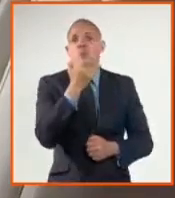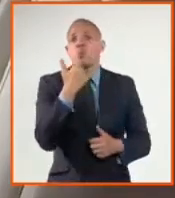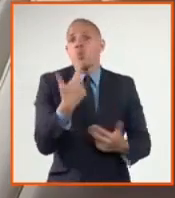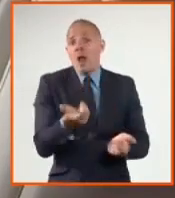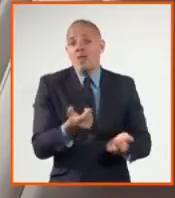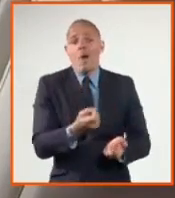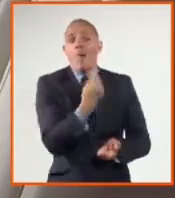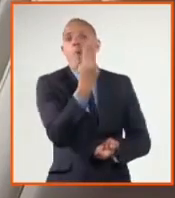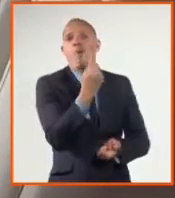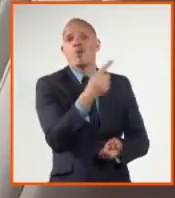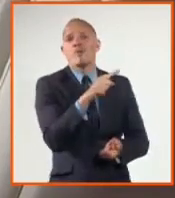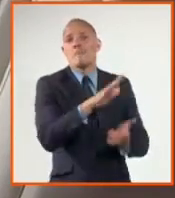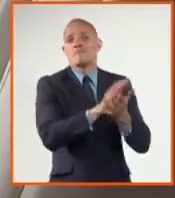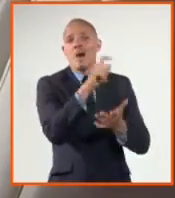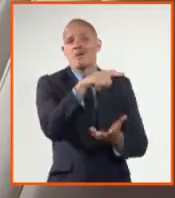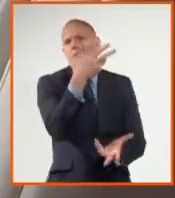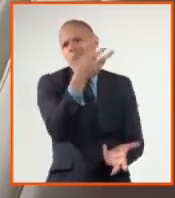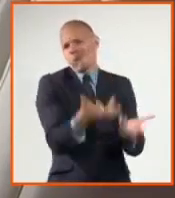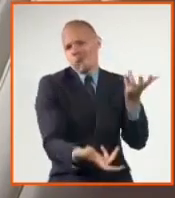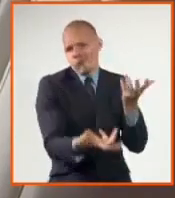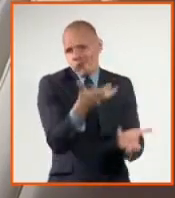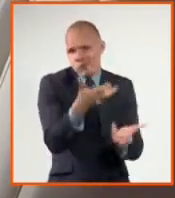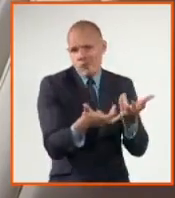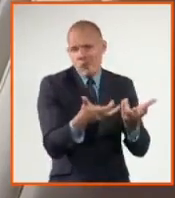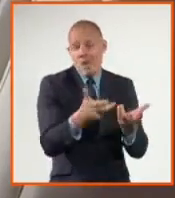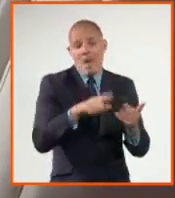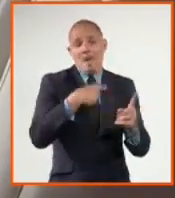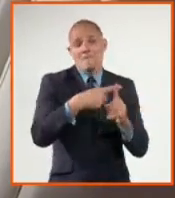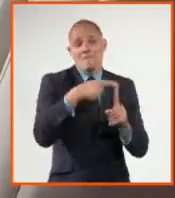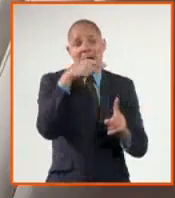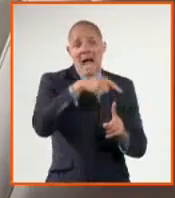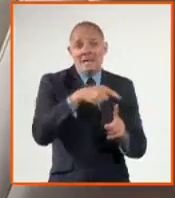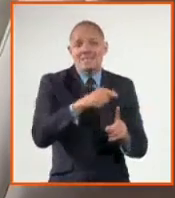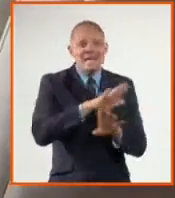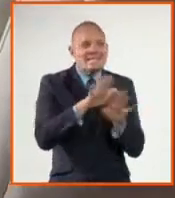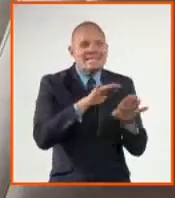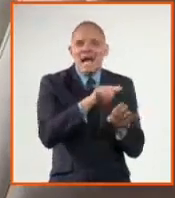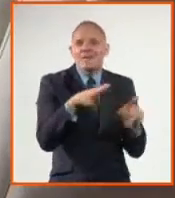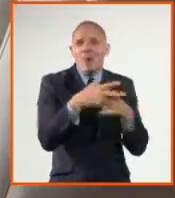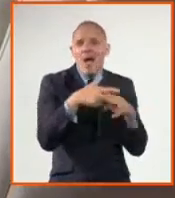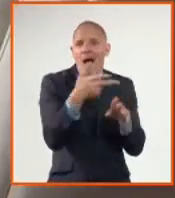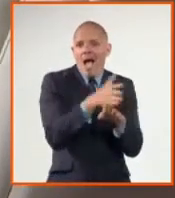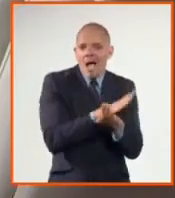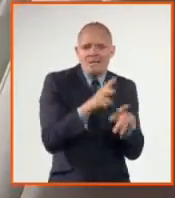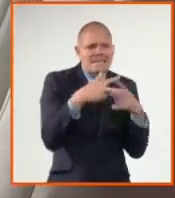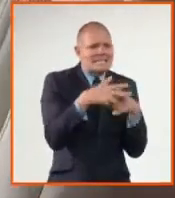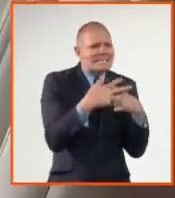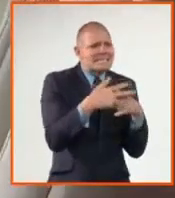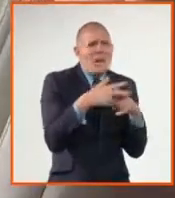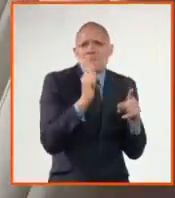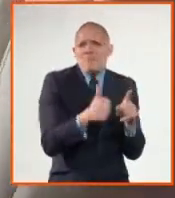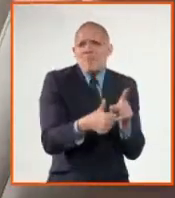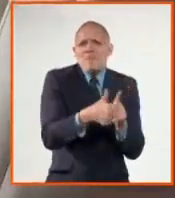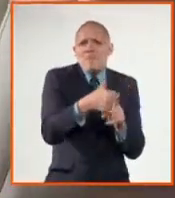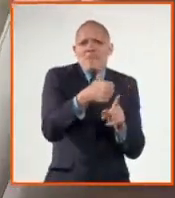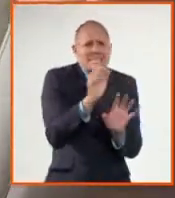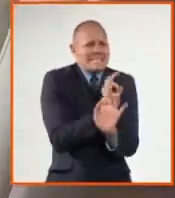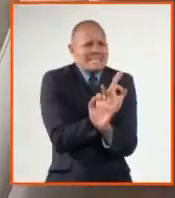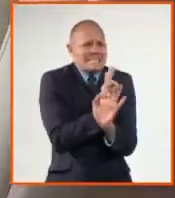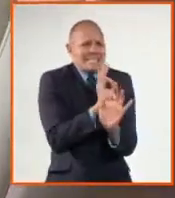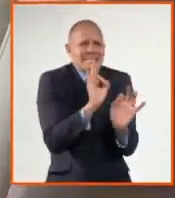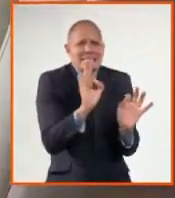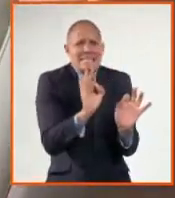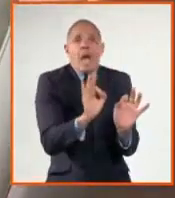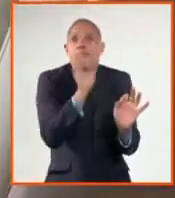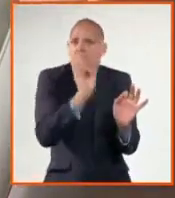sino una una idea que estaba prácticamente acababa prácticamente de entrar y en el caso de efecto era la como